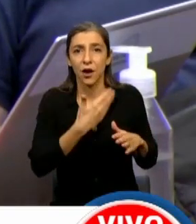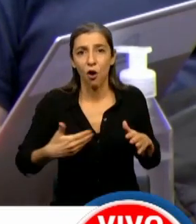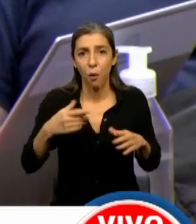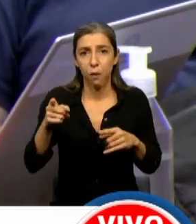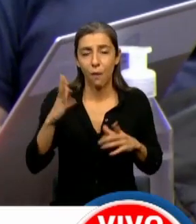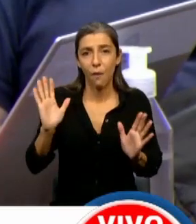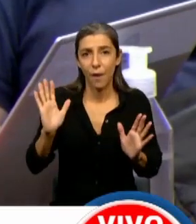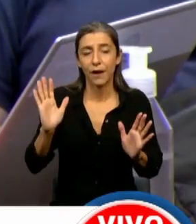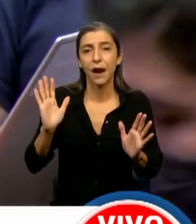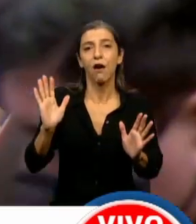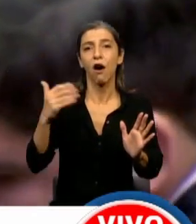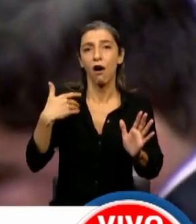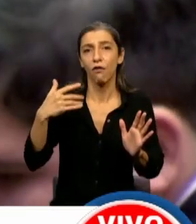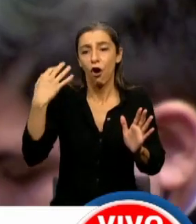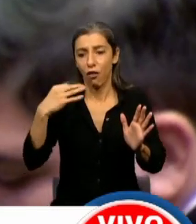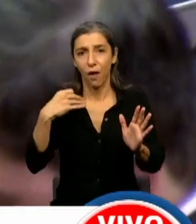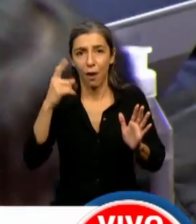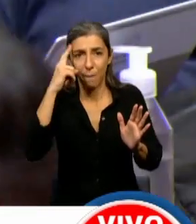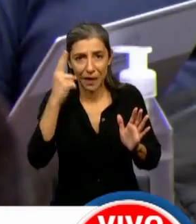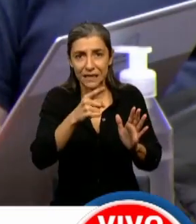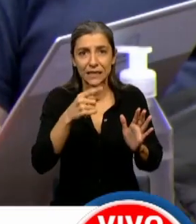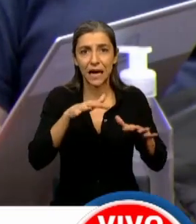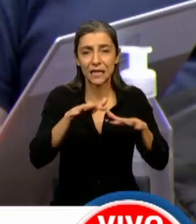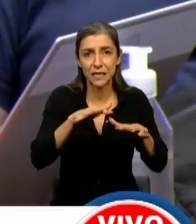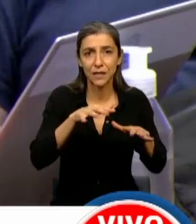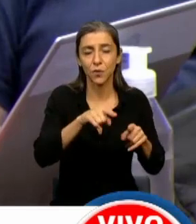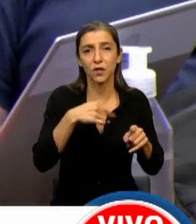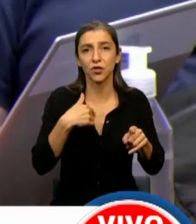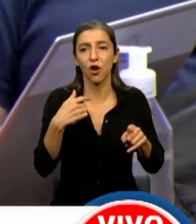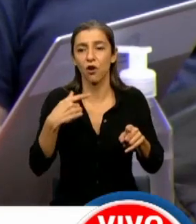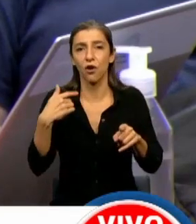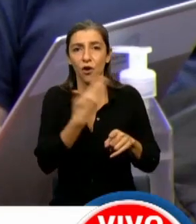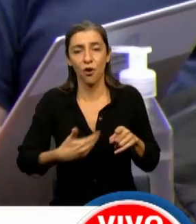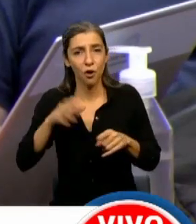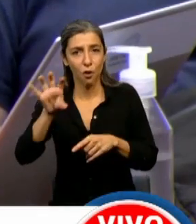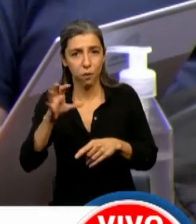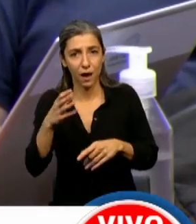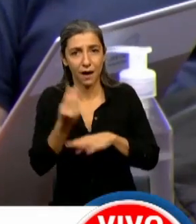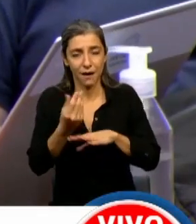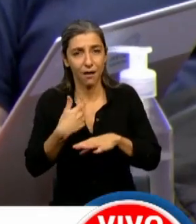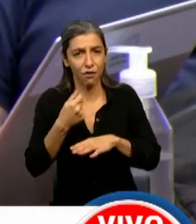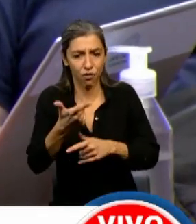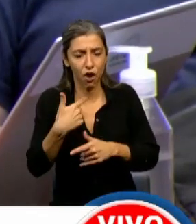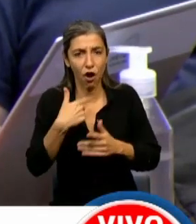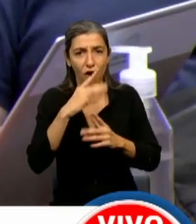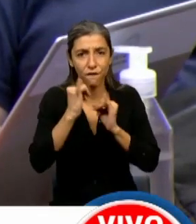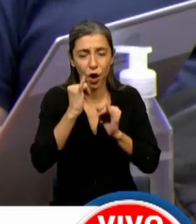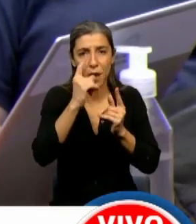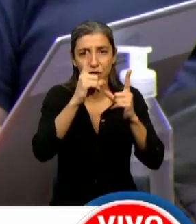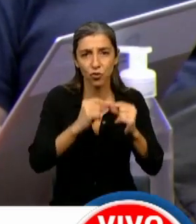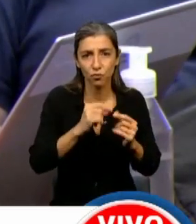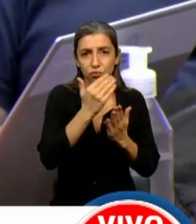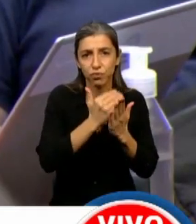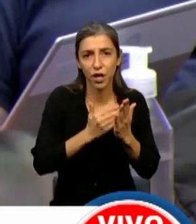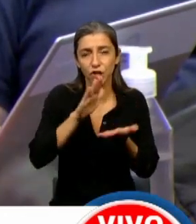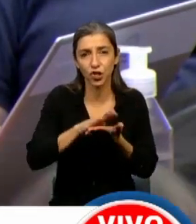El jefe de gabinete dio algunos datos sobre el crecimiento y se contestó rápidamente que esto era en